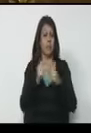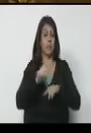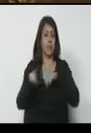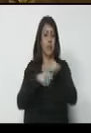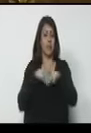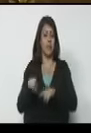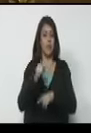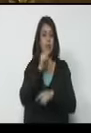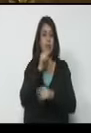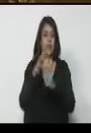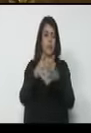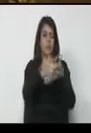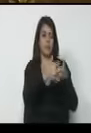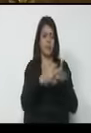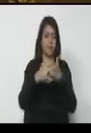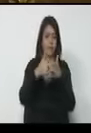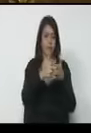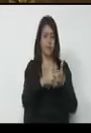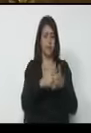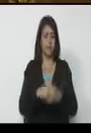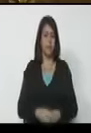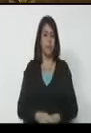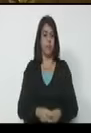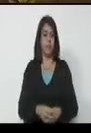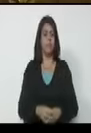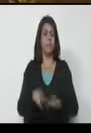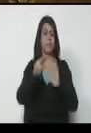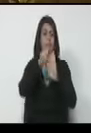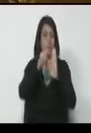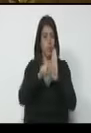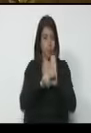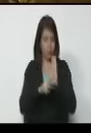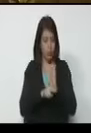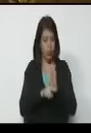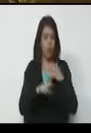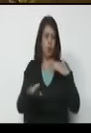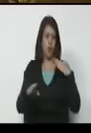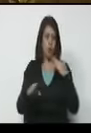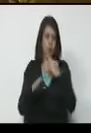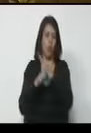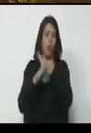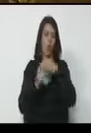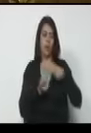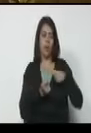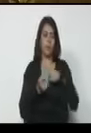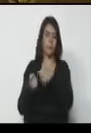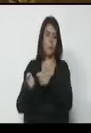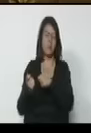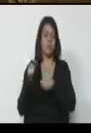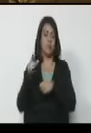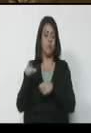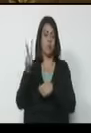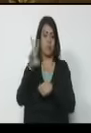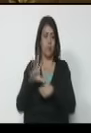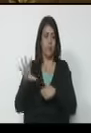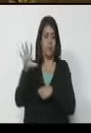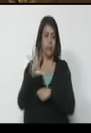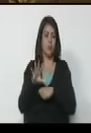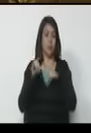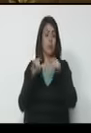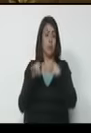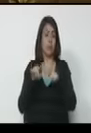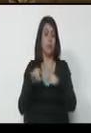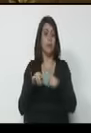dirigidas y causadas por el imperialismo norteamericano y sus medidas coercitivas, unilaterales, criminales e ilegales. Es